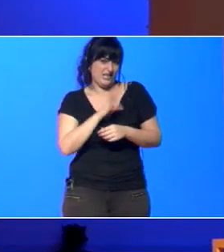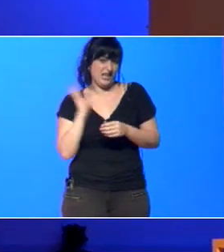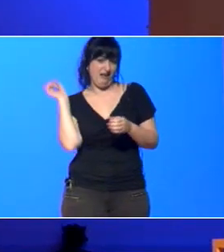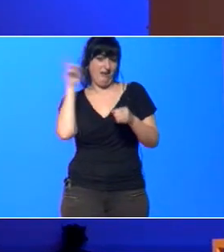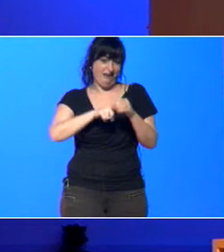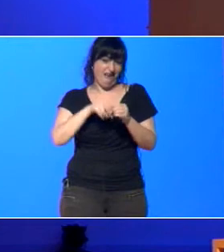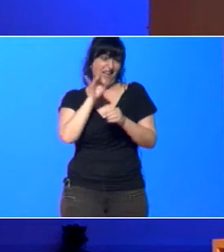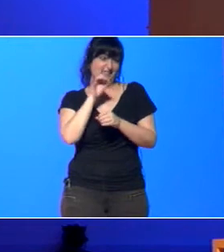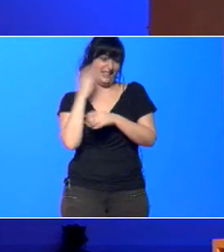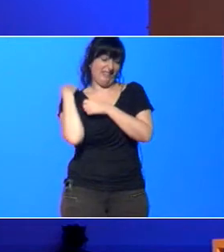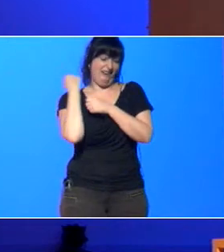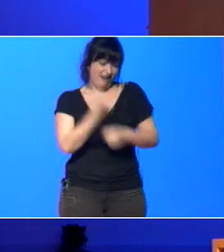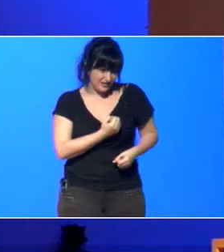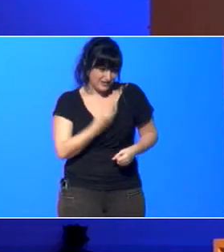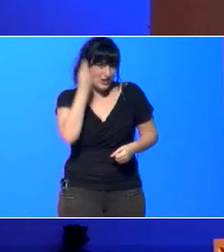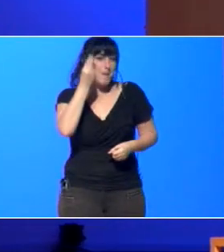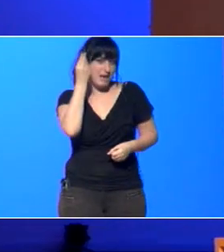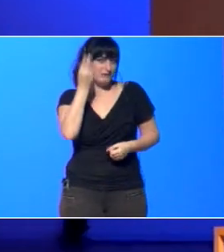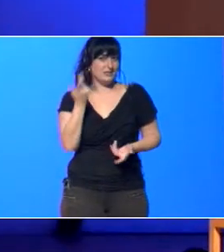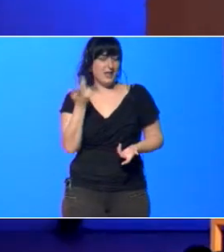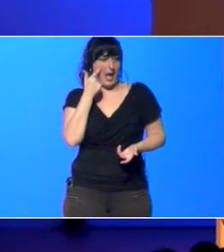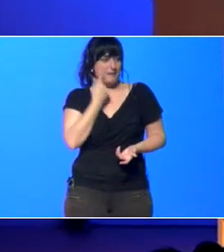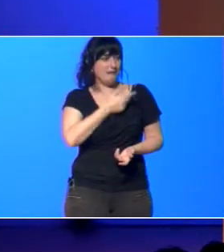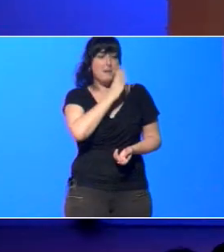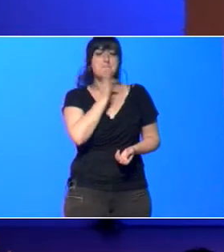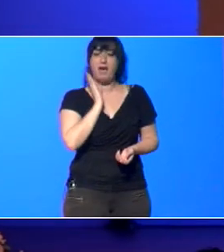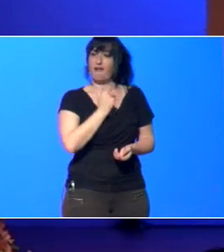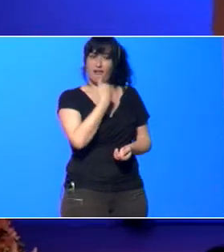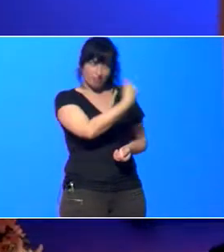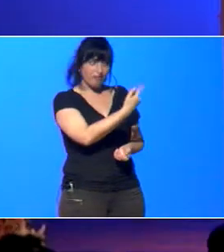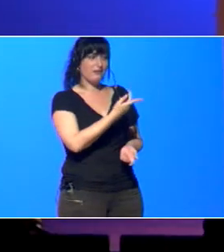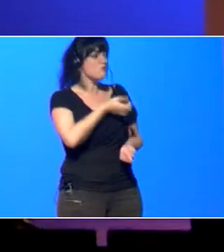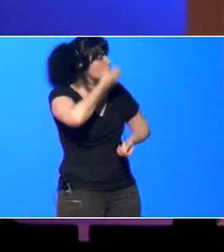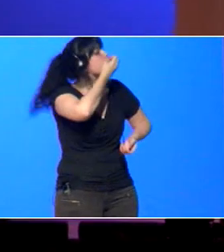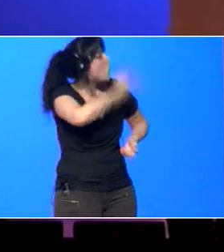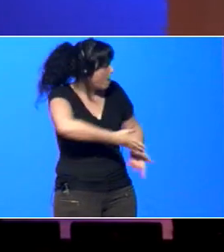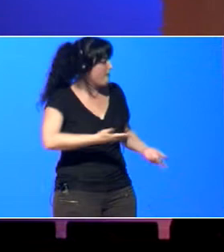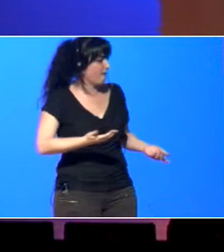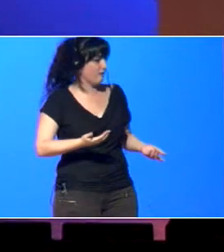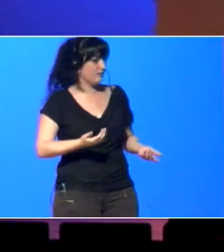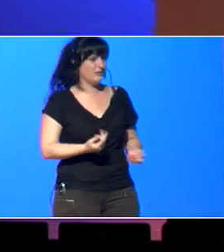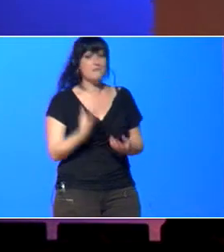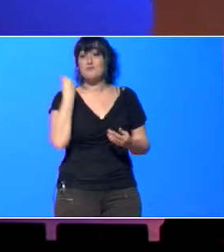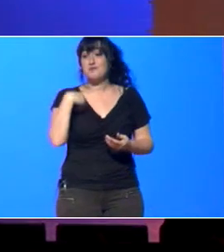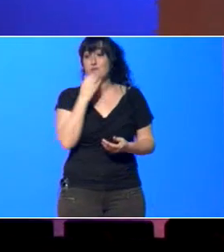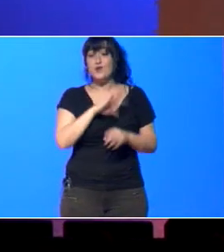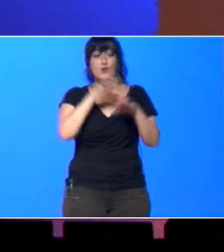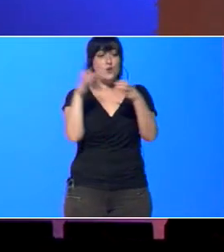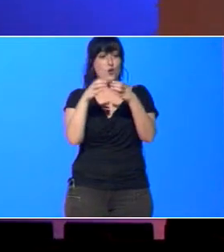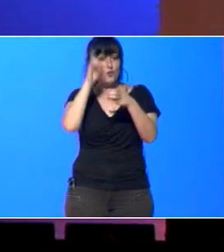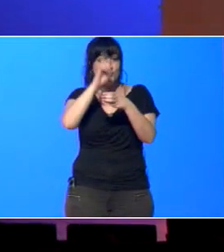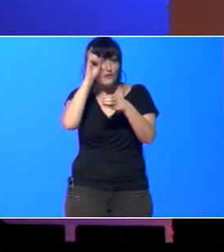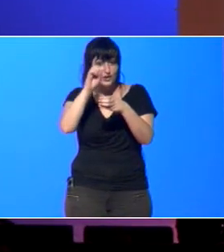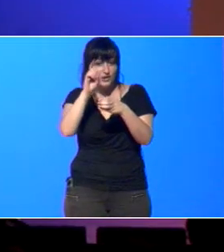reivindicación también a Cáritas, alguien tendría que decirle a esa señora lo bien que lo hace. Y los equipos docentes de los centros escolares